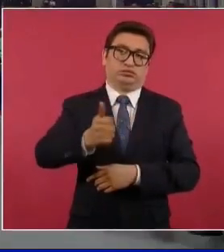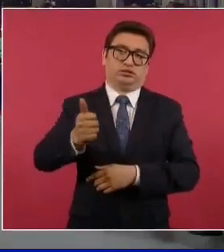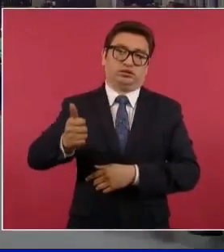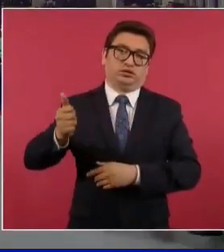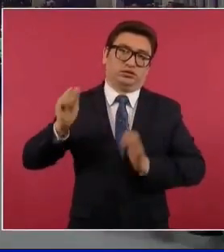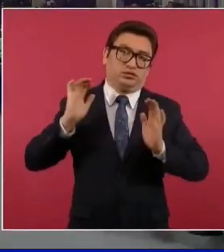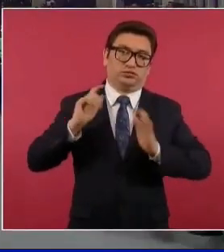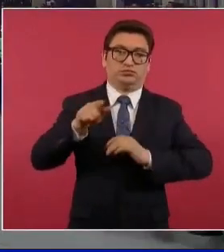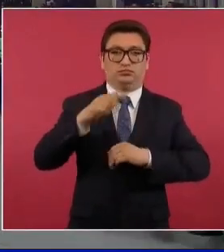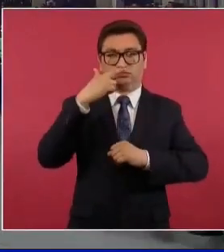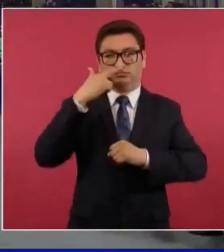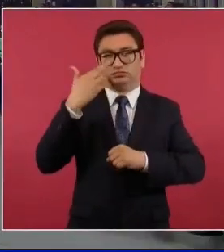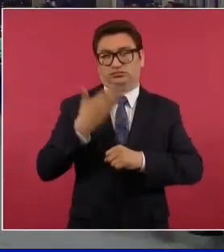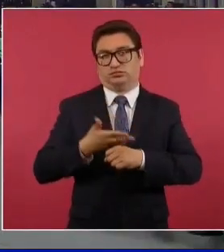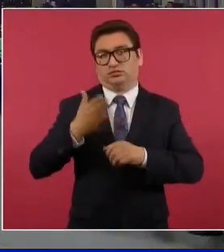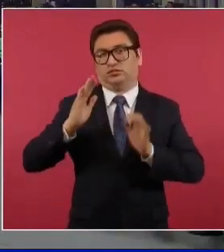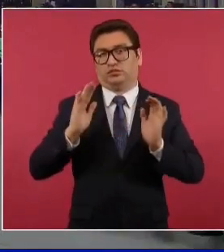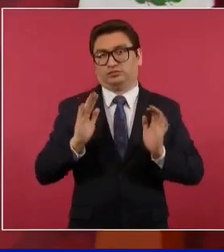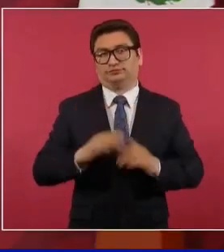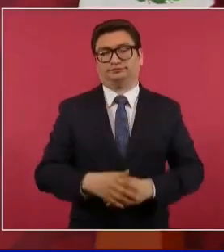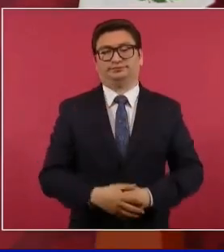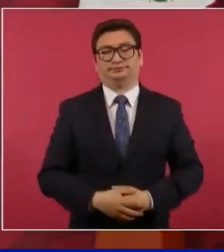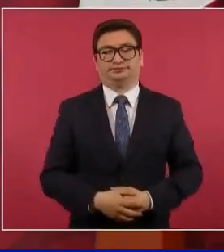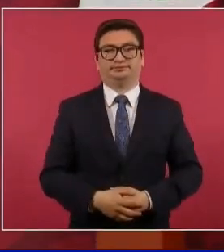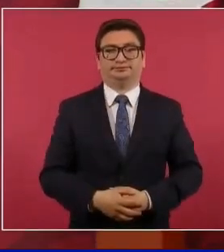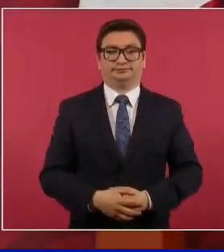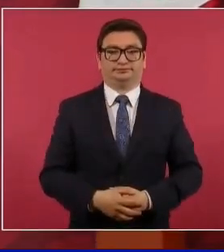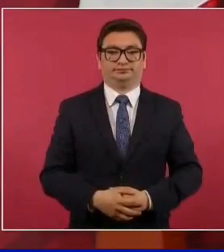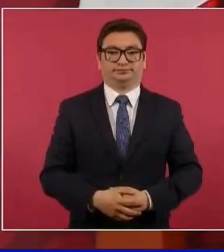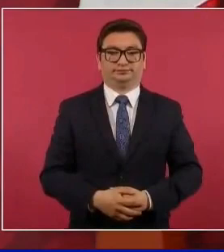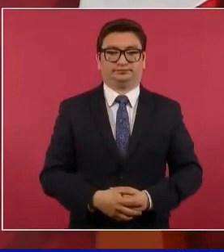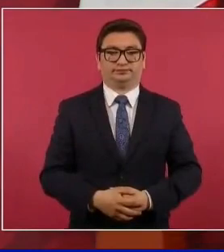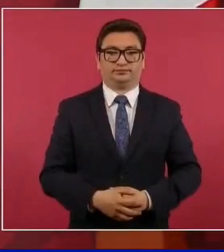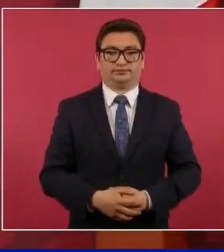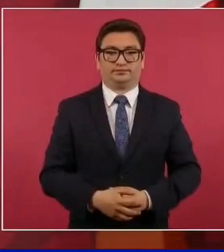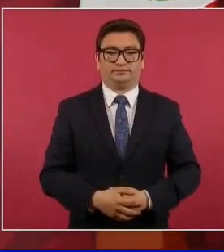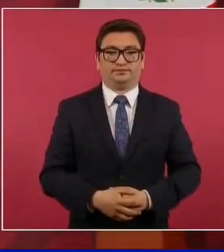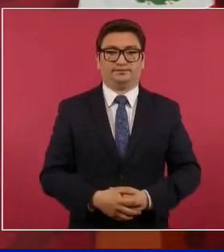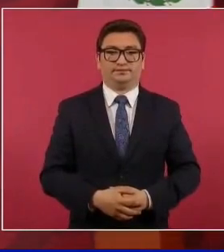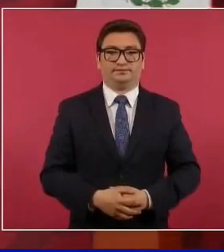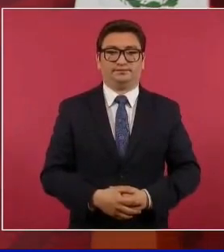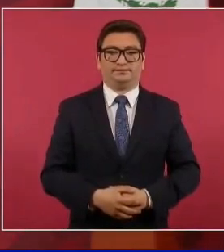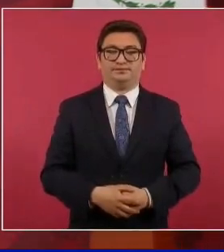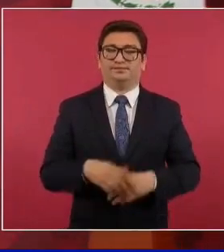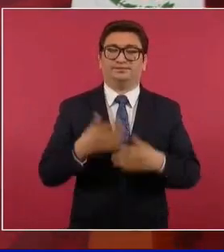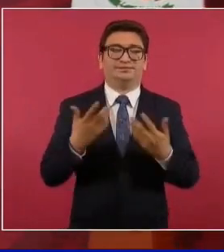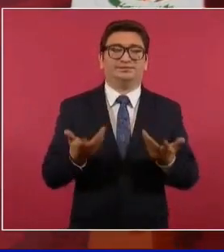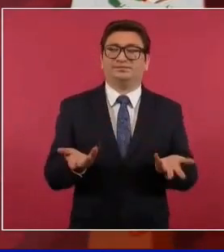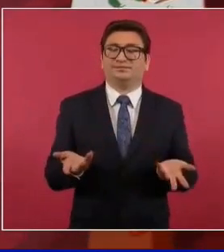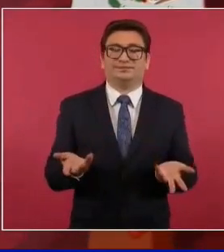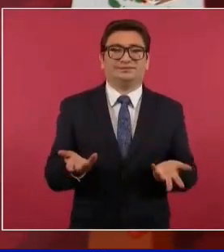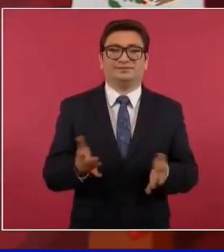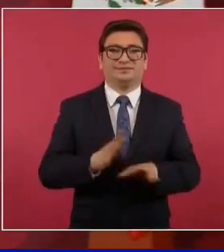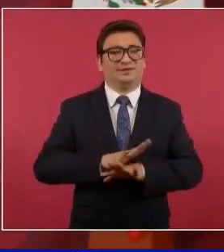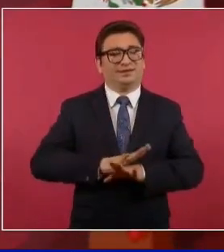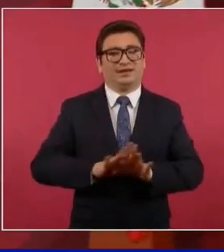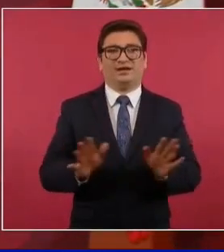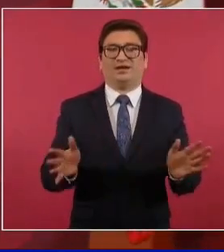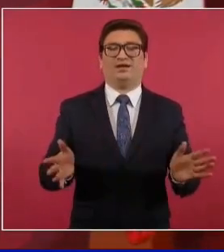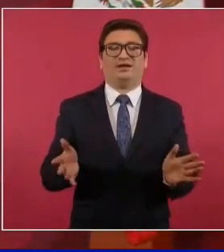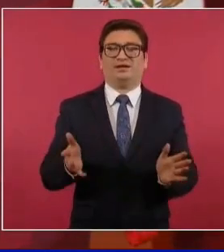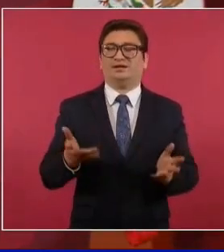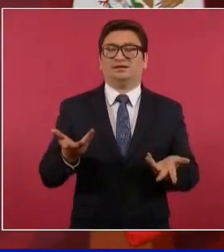que asuma su responsabilidad. Es que ya no es solo